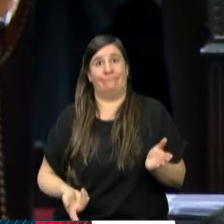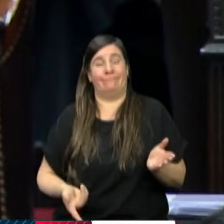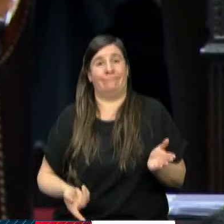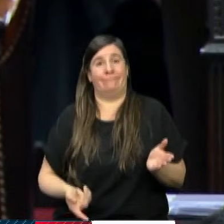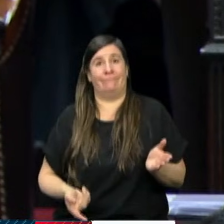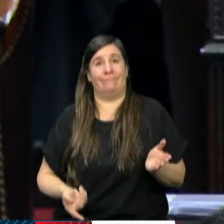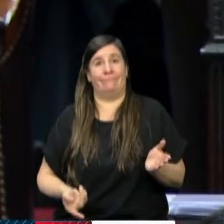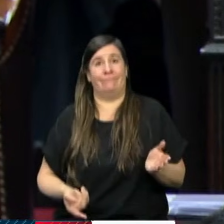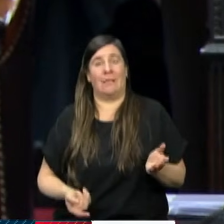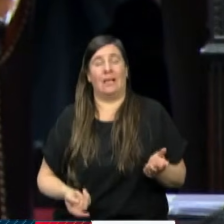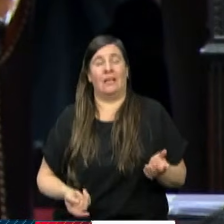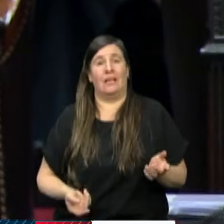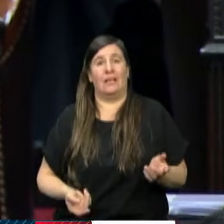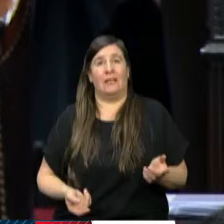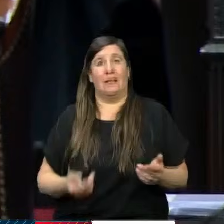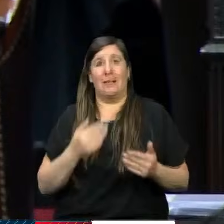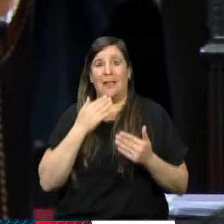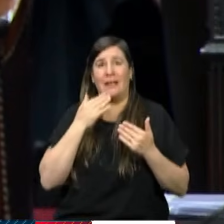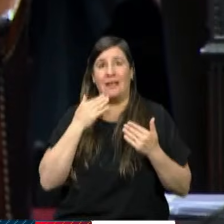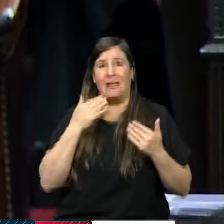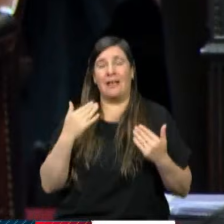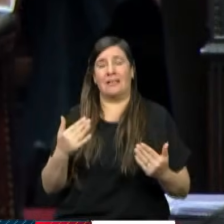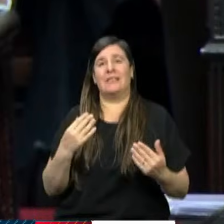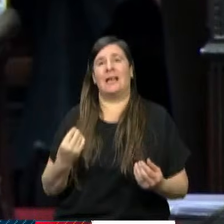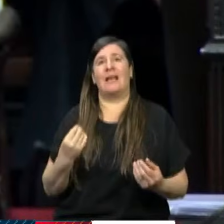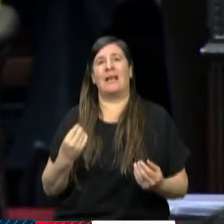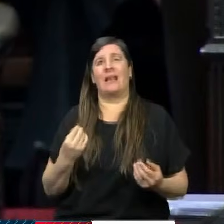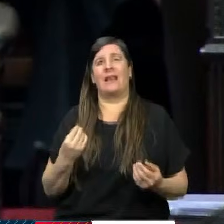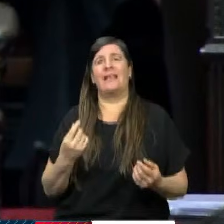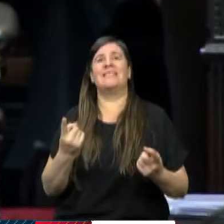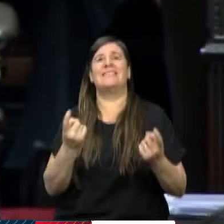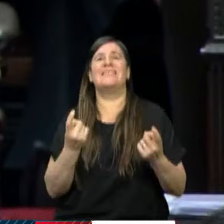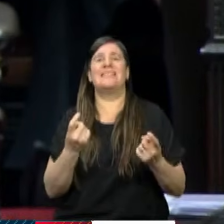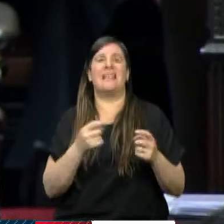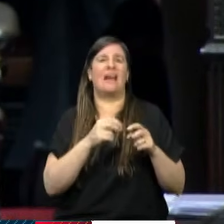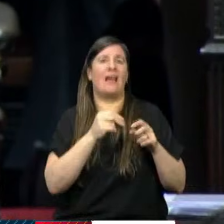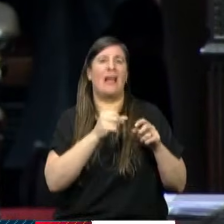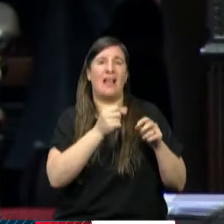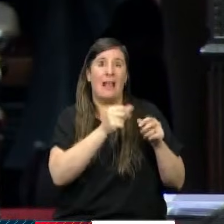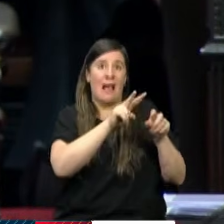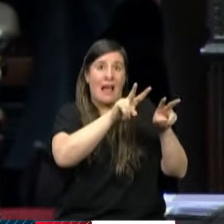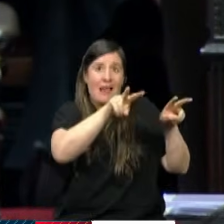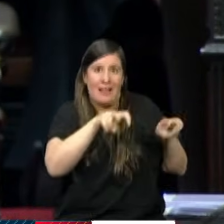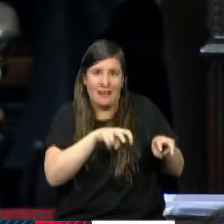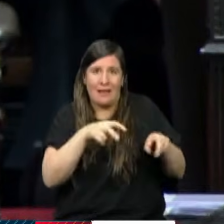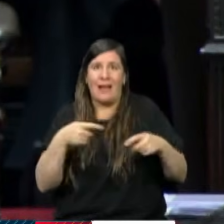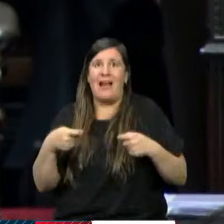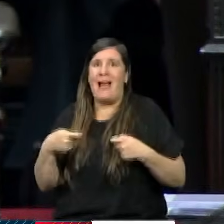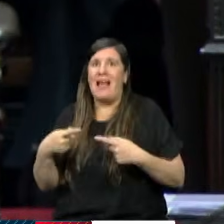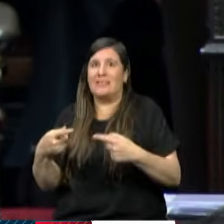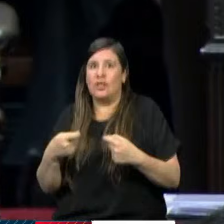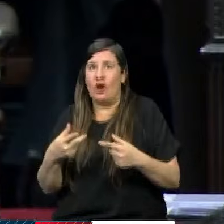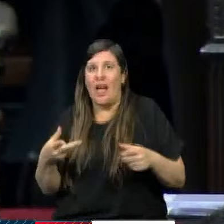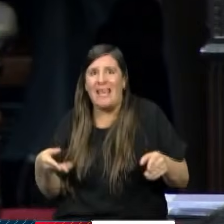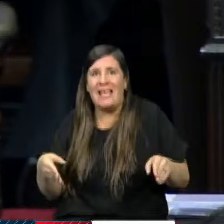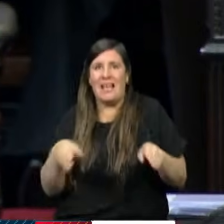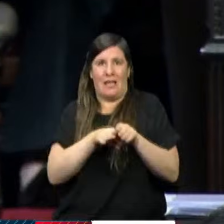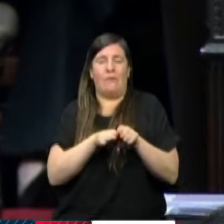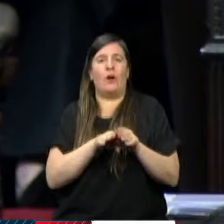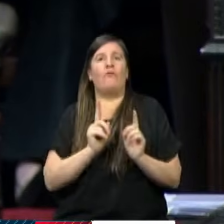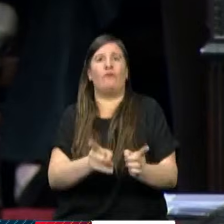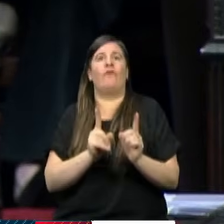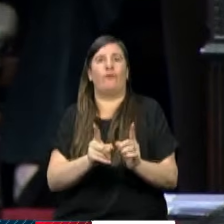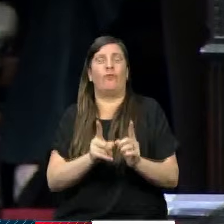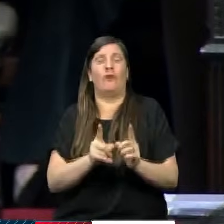fundan precisamente en la necesidad de mantener el equilibrio fiscal, en la necesidad de no emitir